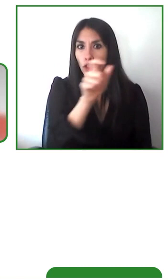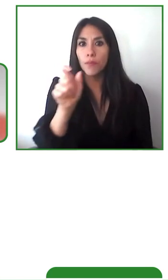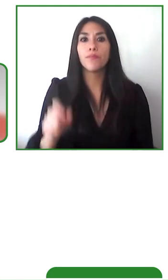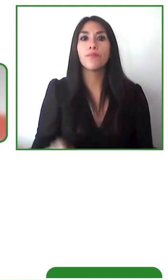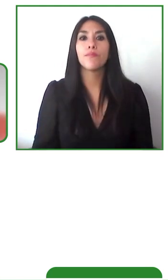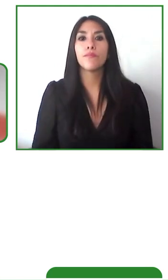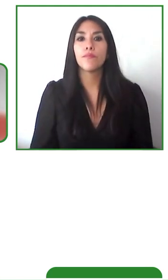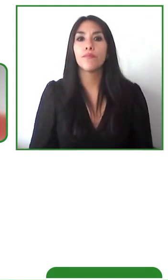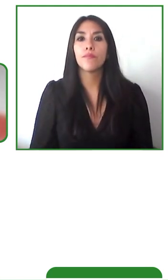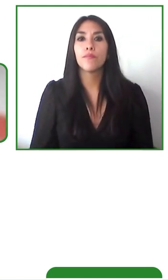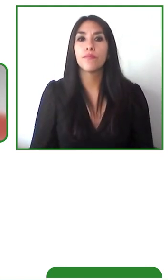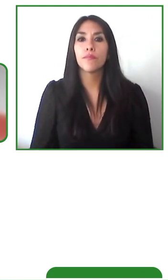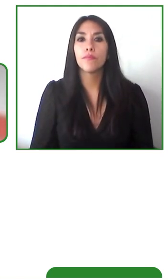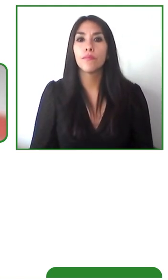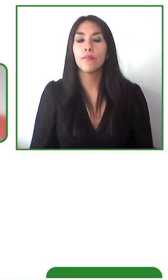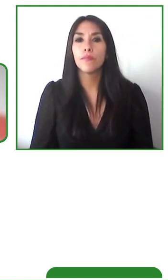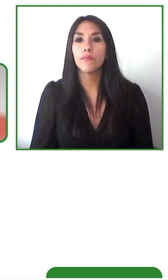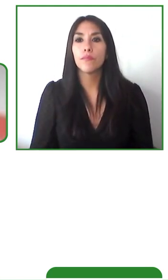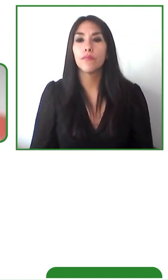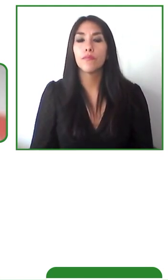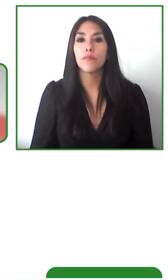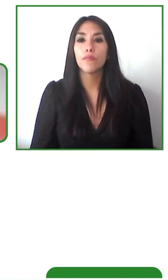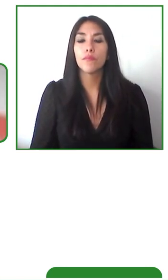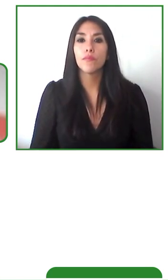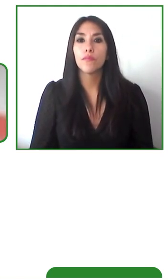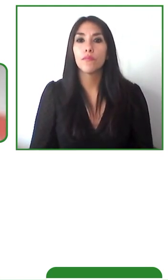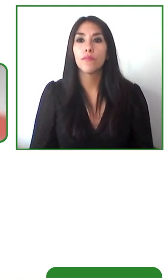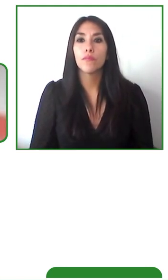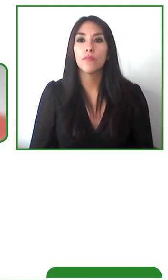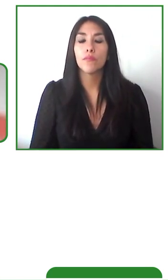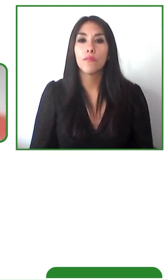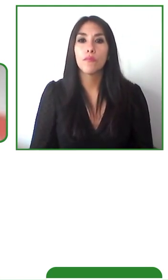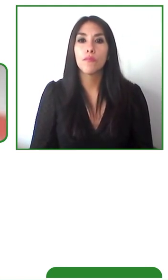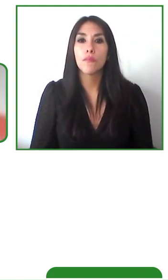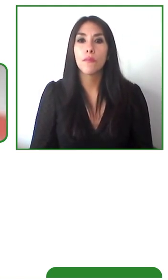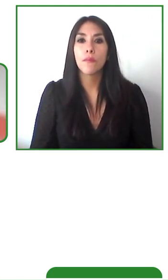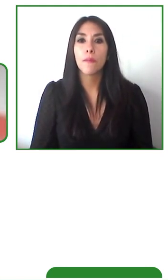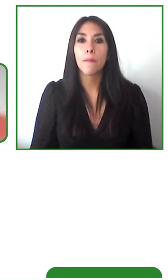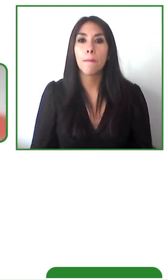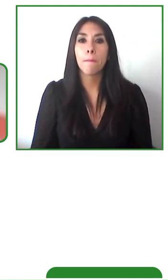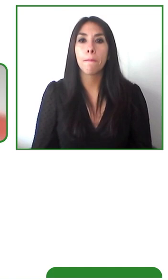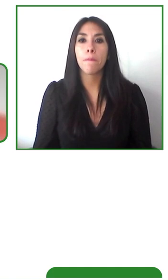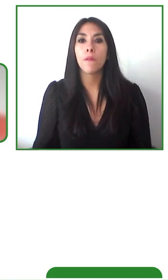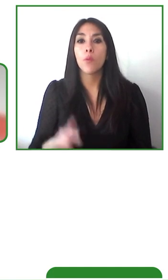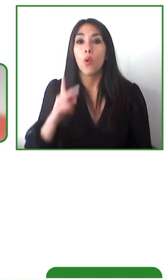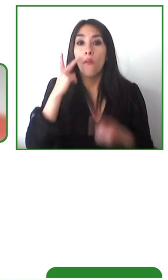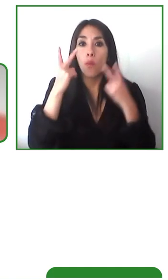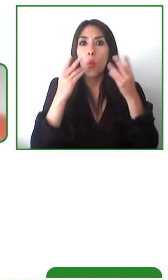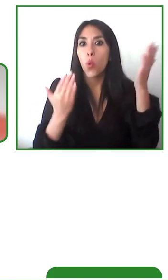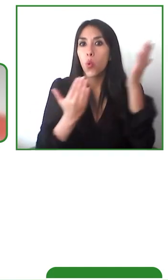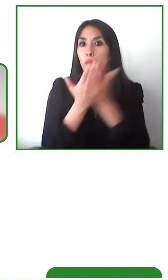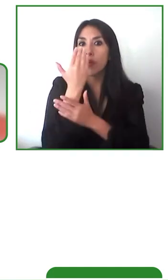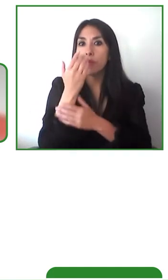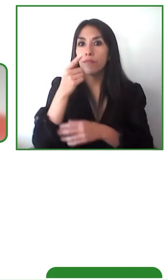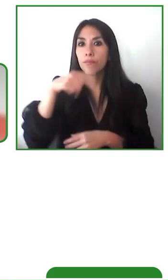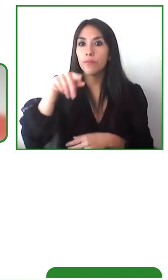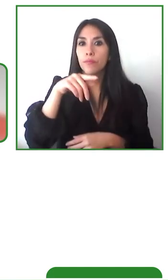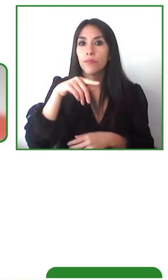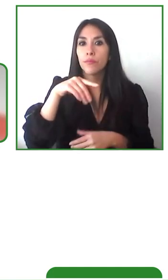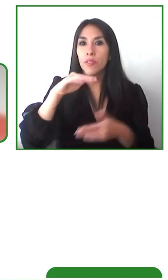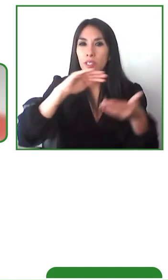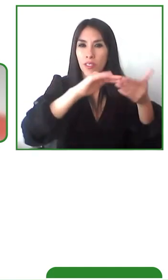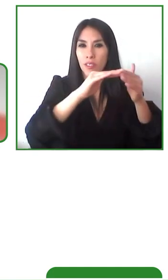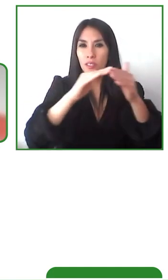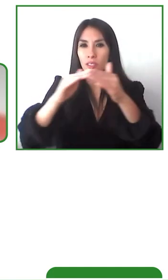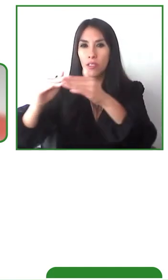hablando de su replicación ahora, viendo una nueva geografía, que fuese una nueva región dentro del país o un nuevo